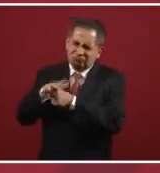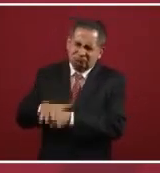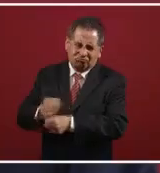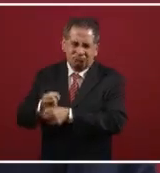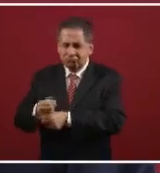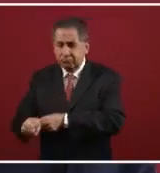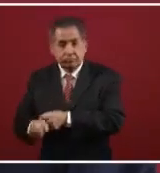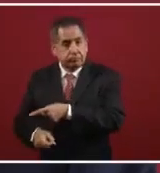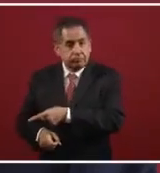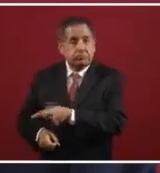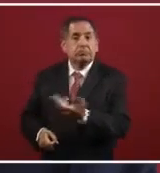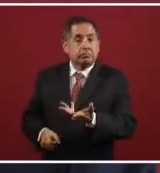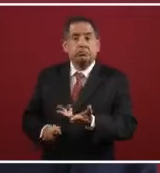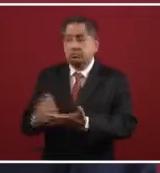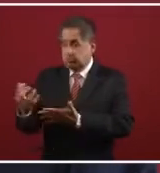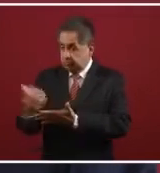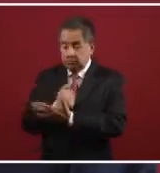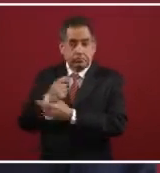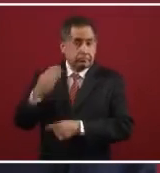Y así,